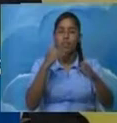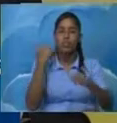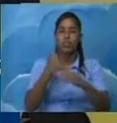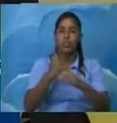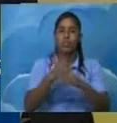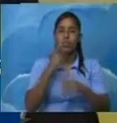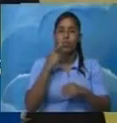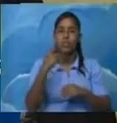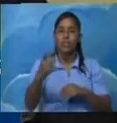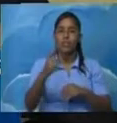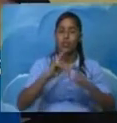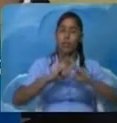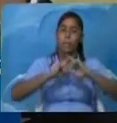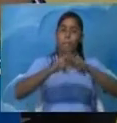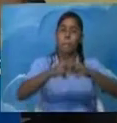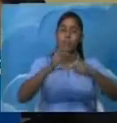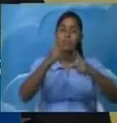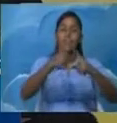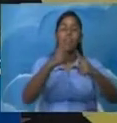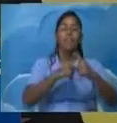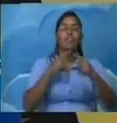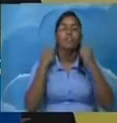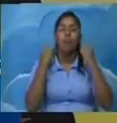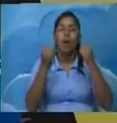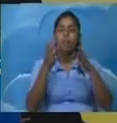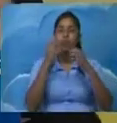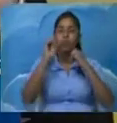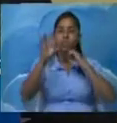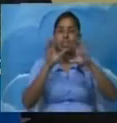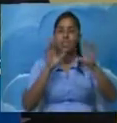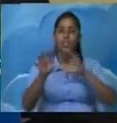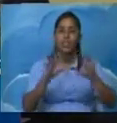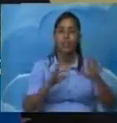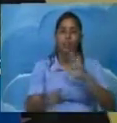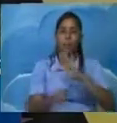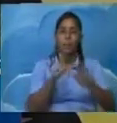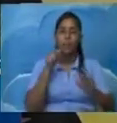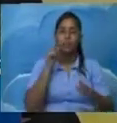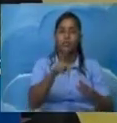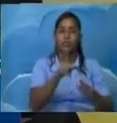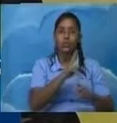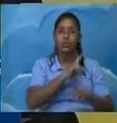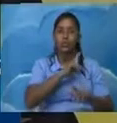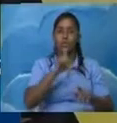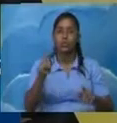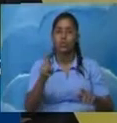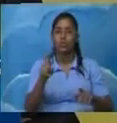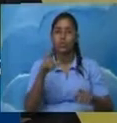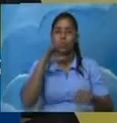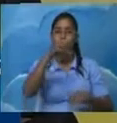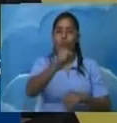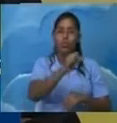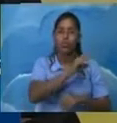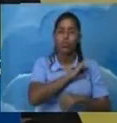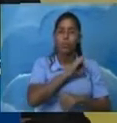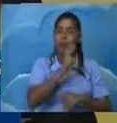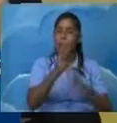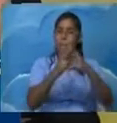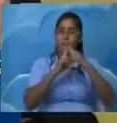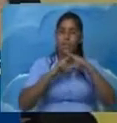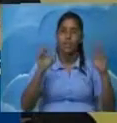dicho, prestarás entonces a muchas naciones, mas tú no tomarás